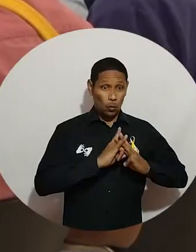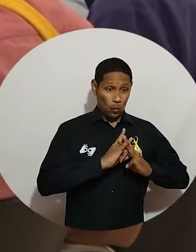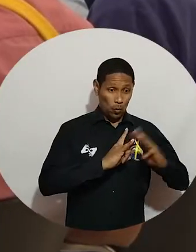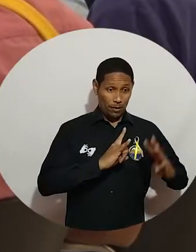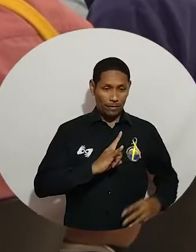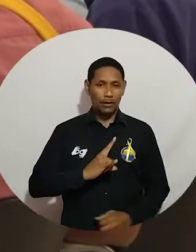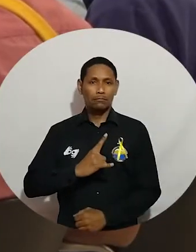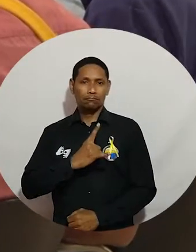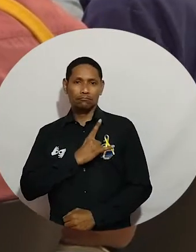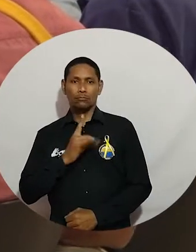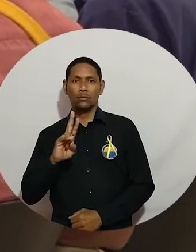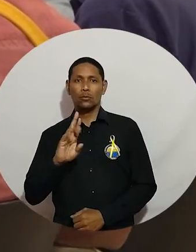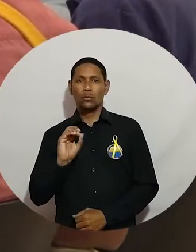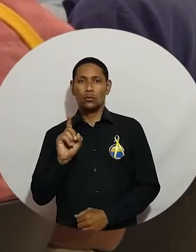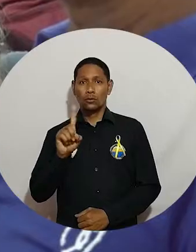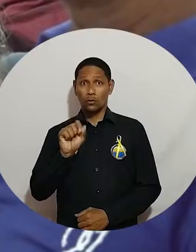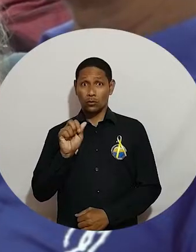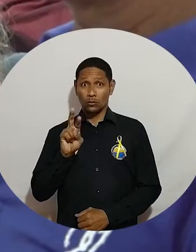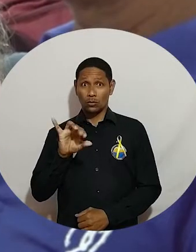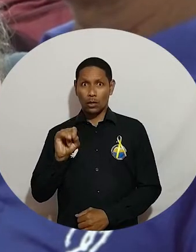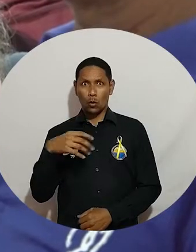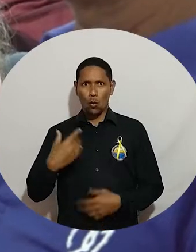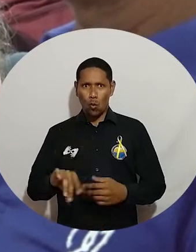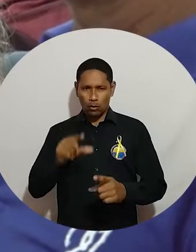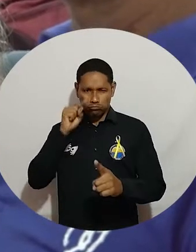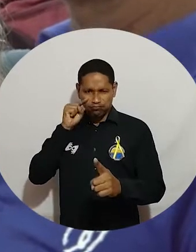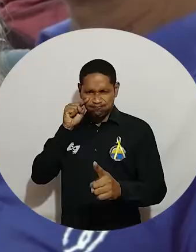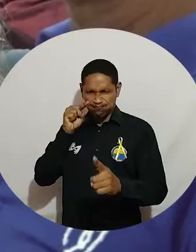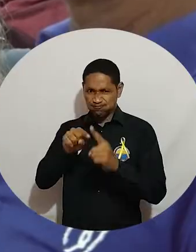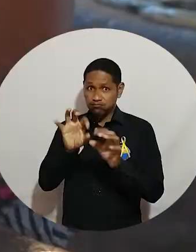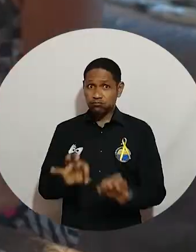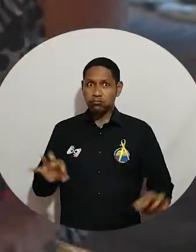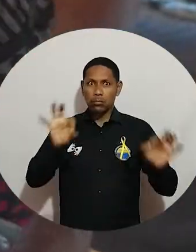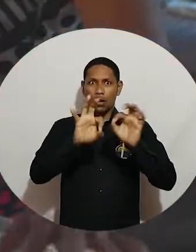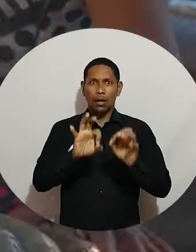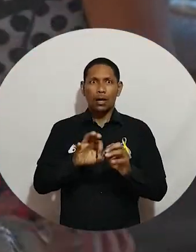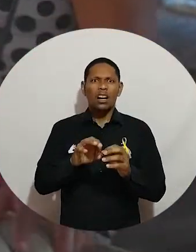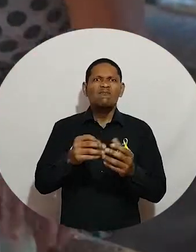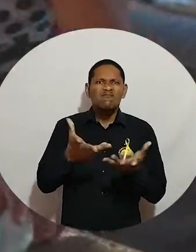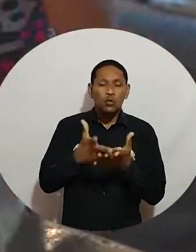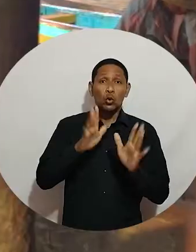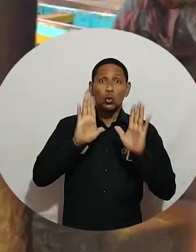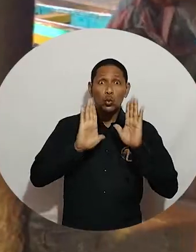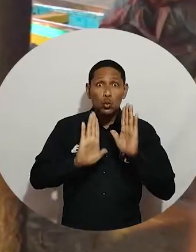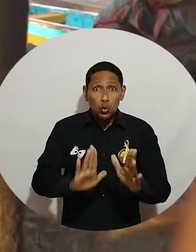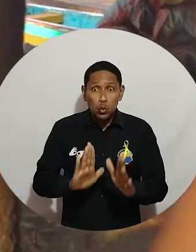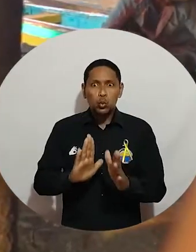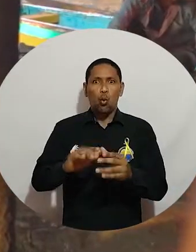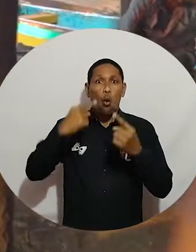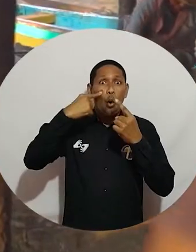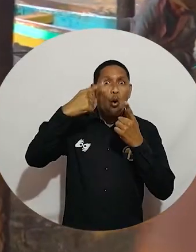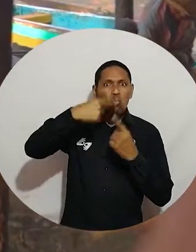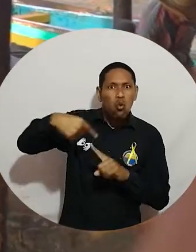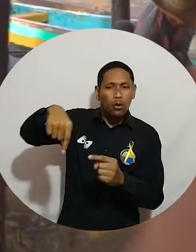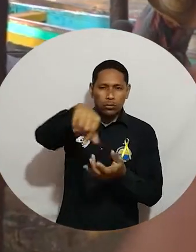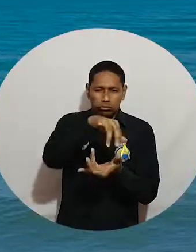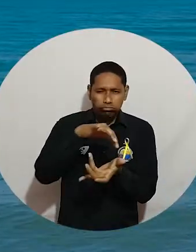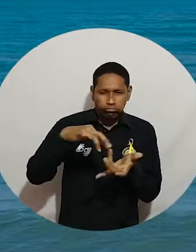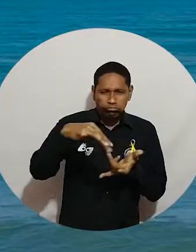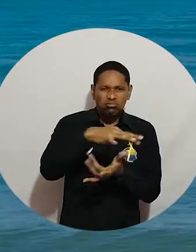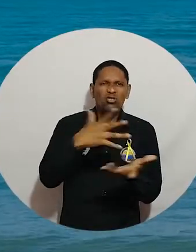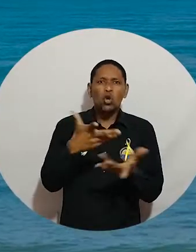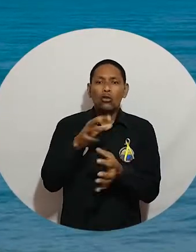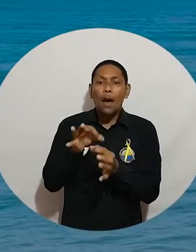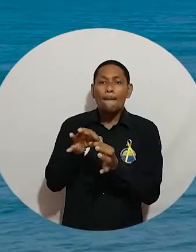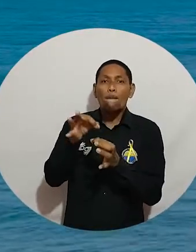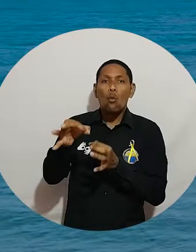La Universidad del Magdalena y la Universidad del Rosario tienen una misión importante: lograr un ecoturismo incluyente y sostenible en el municipio de Pueblo